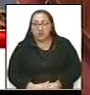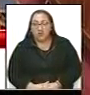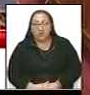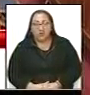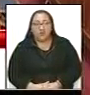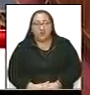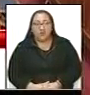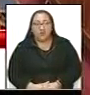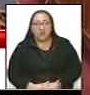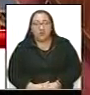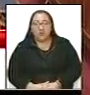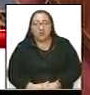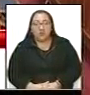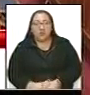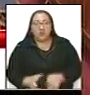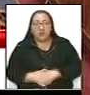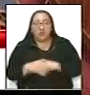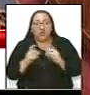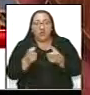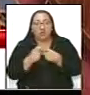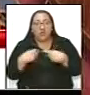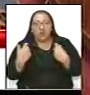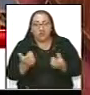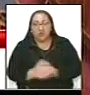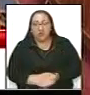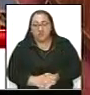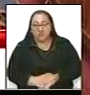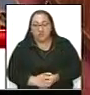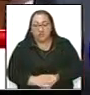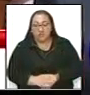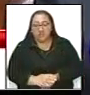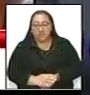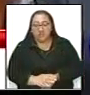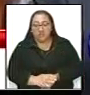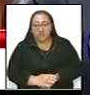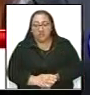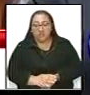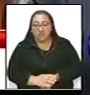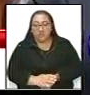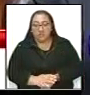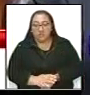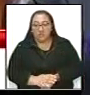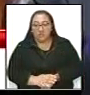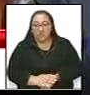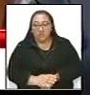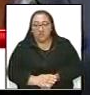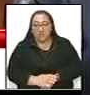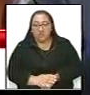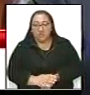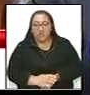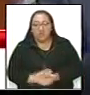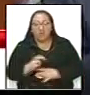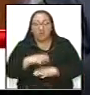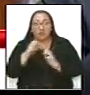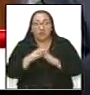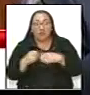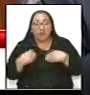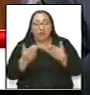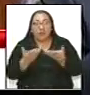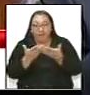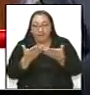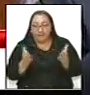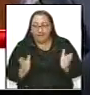Y saludar a todos mis colegas parlamentarios. Si bien es cierto un proyecto de esta naturaleza que tiene que dar una